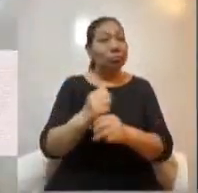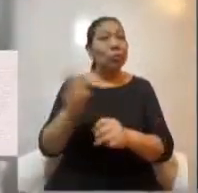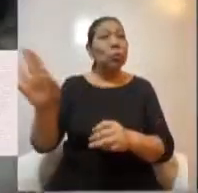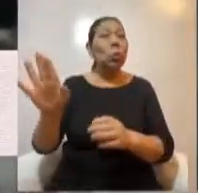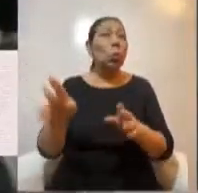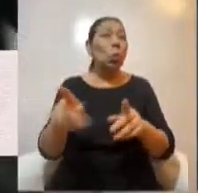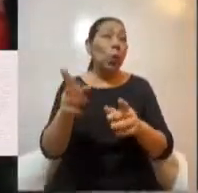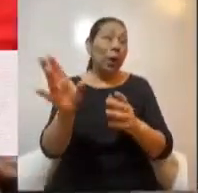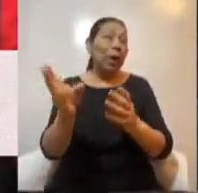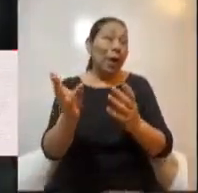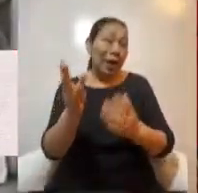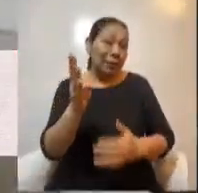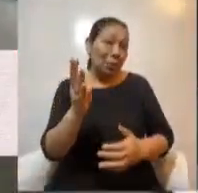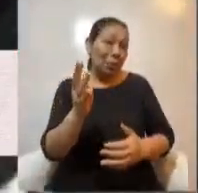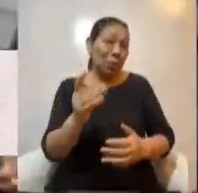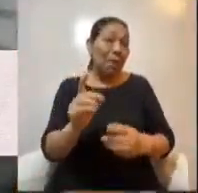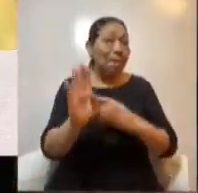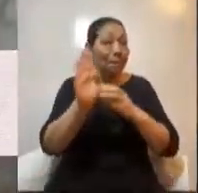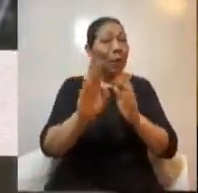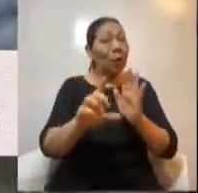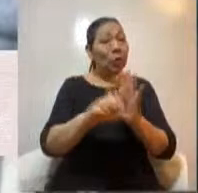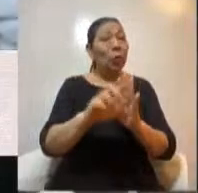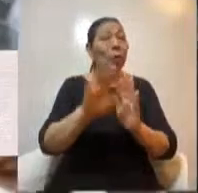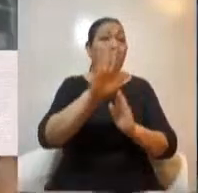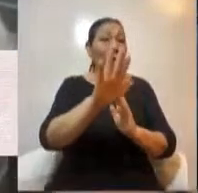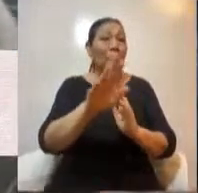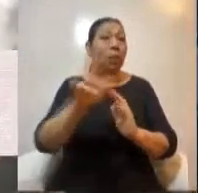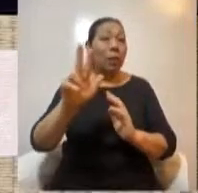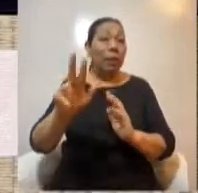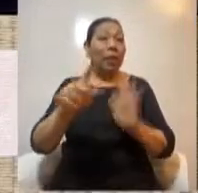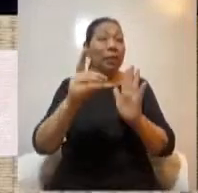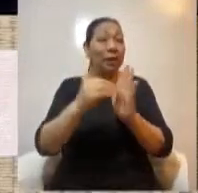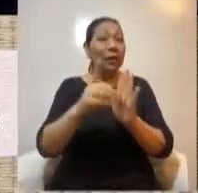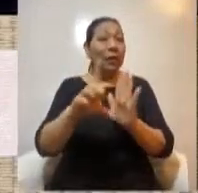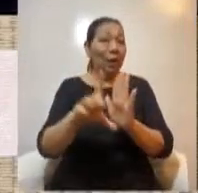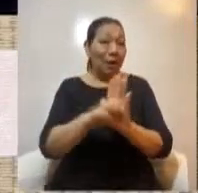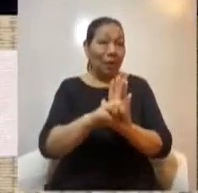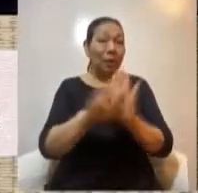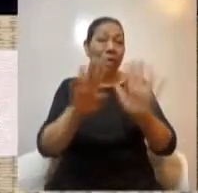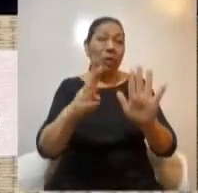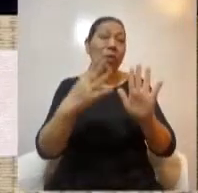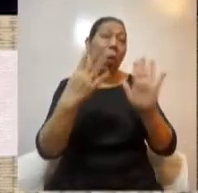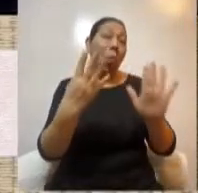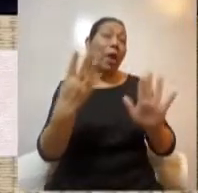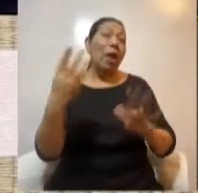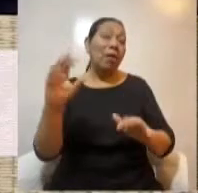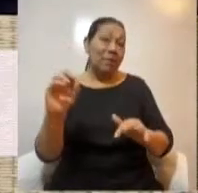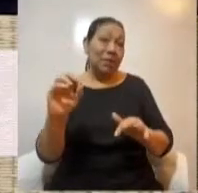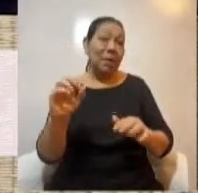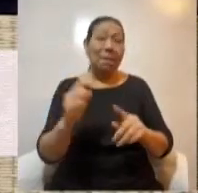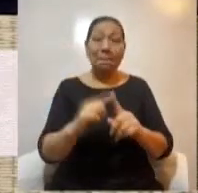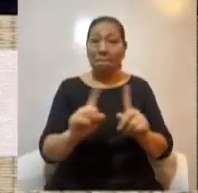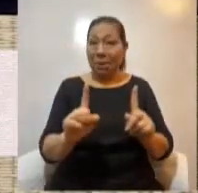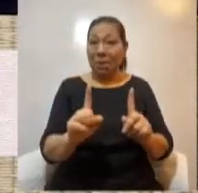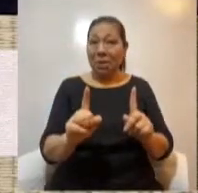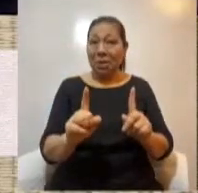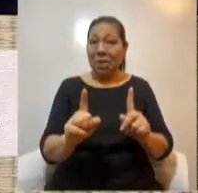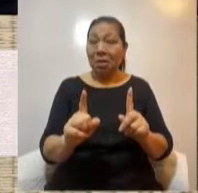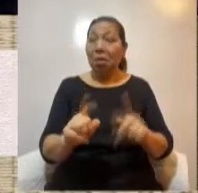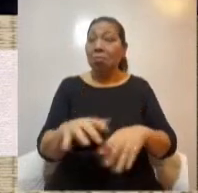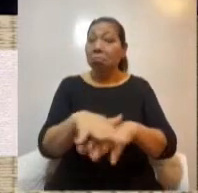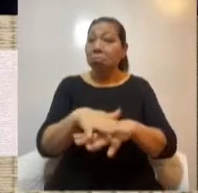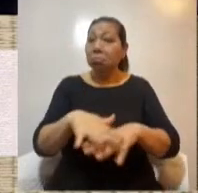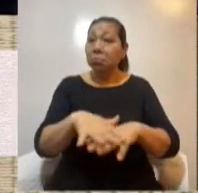que percibía su cónyuge causante, amparándose en el artículo 53 del decreto ley 19990. Entonces, en